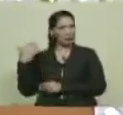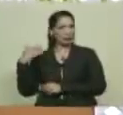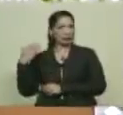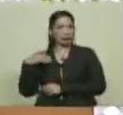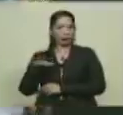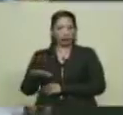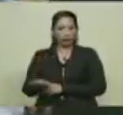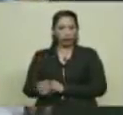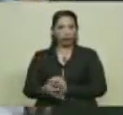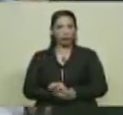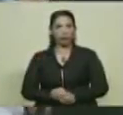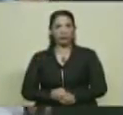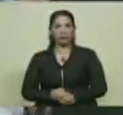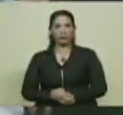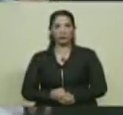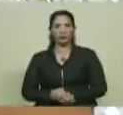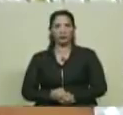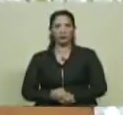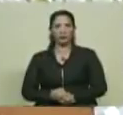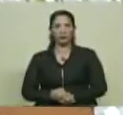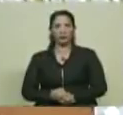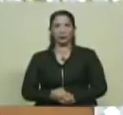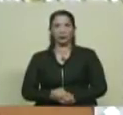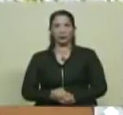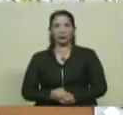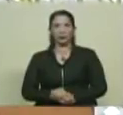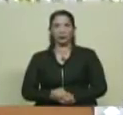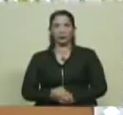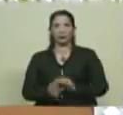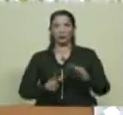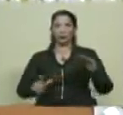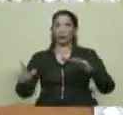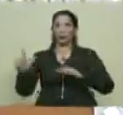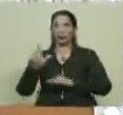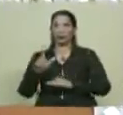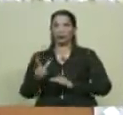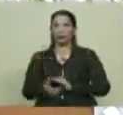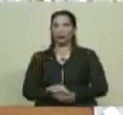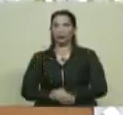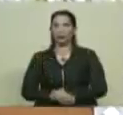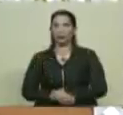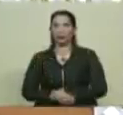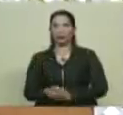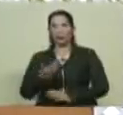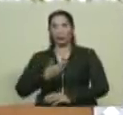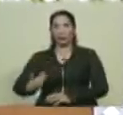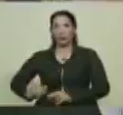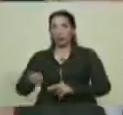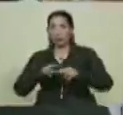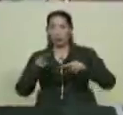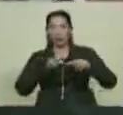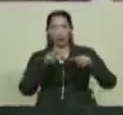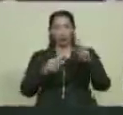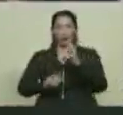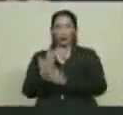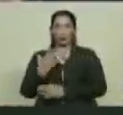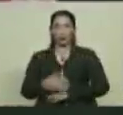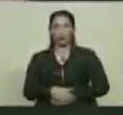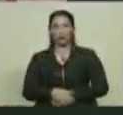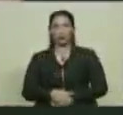Reyes. Ciudadana licenciada Rosmary de Reyes, presidenta de la Fundación del Niño Municipal.